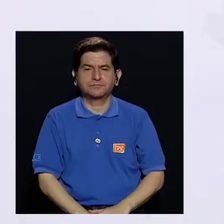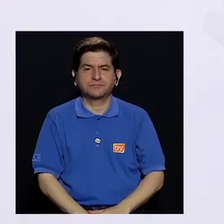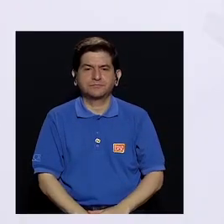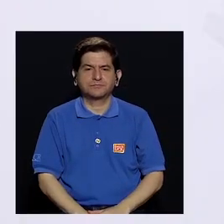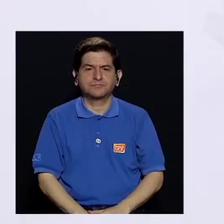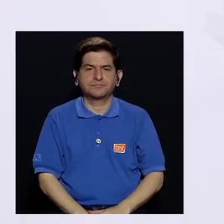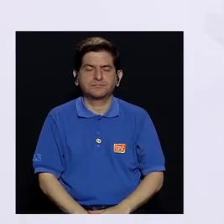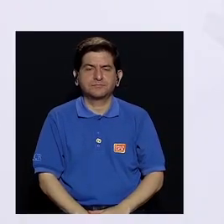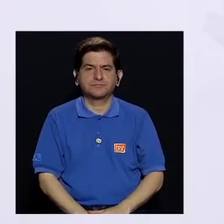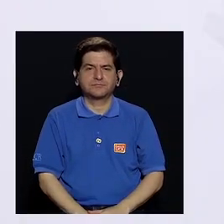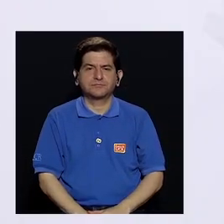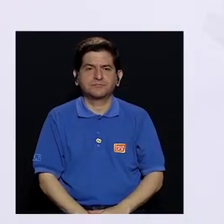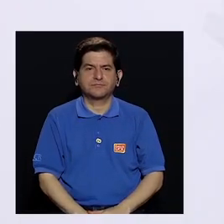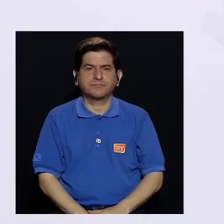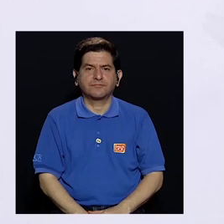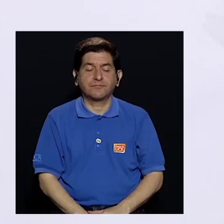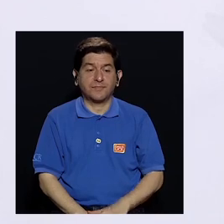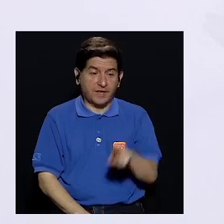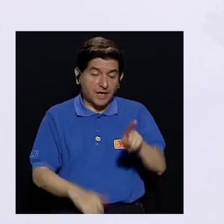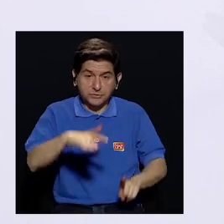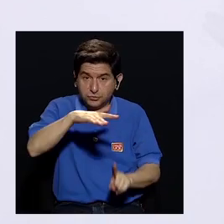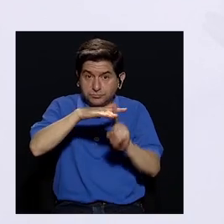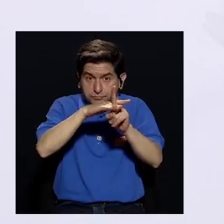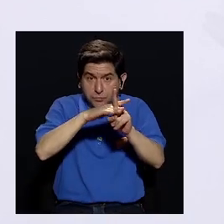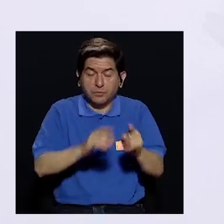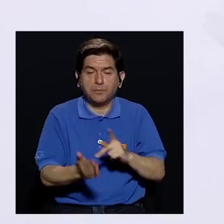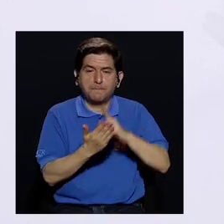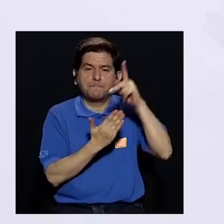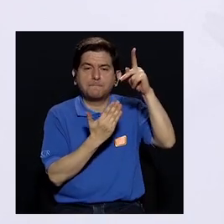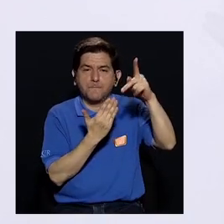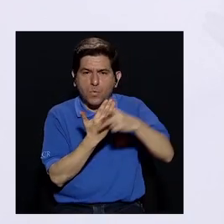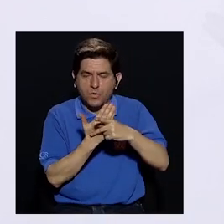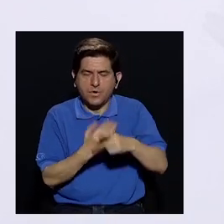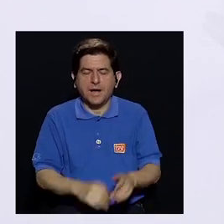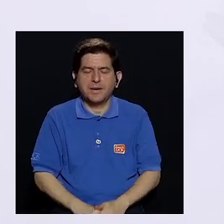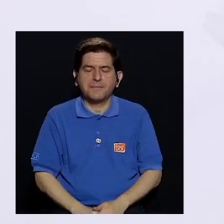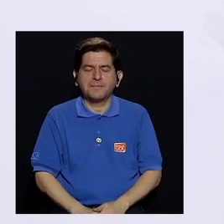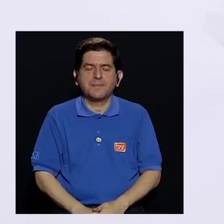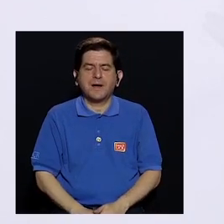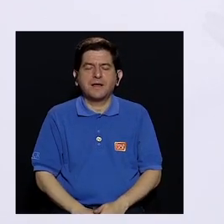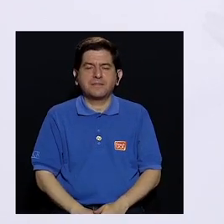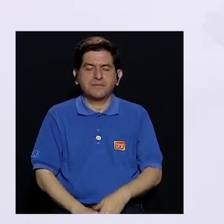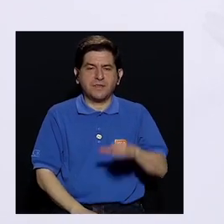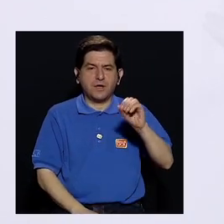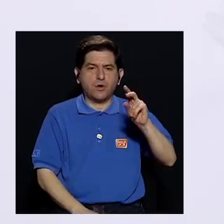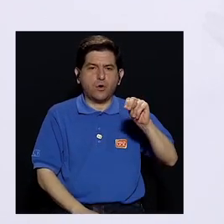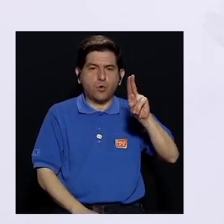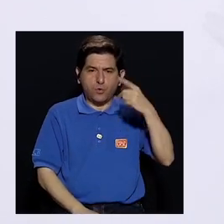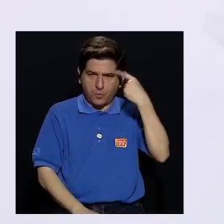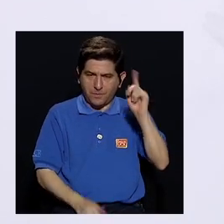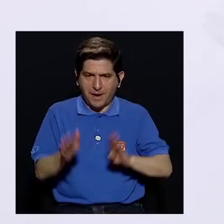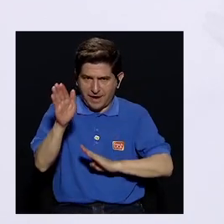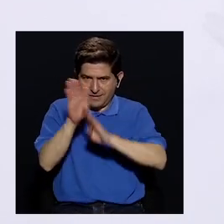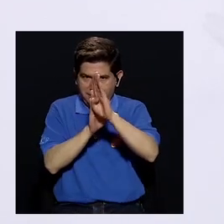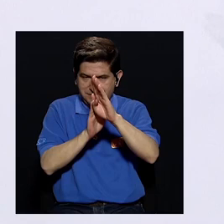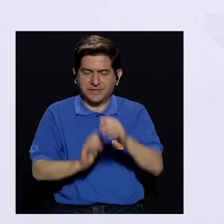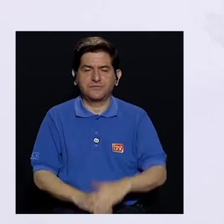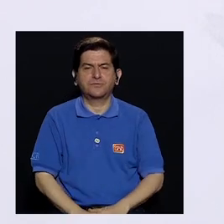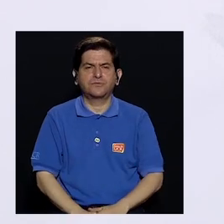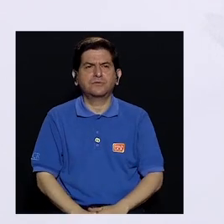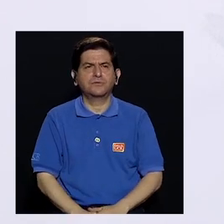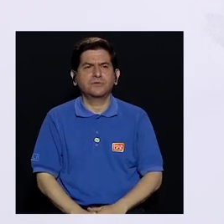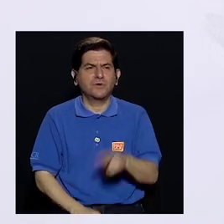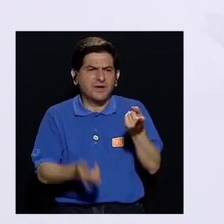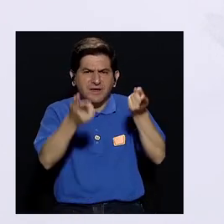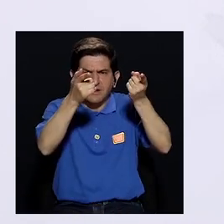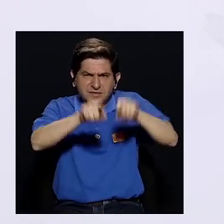bueno esto surge el programa de naciones unidas para el desarrollo que